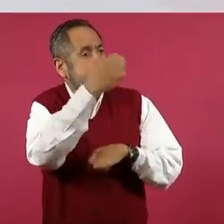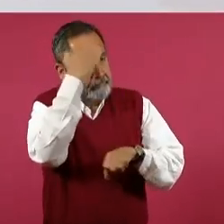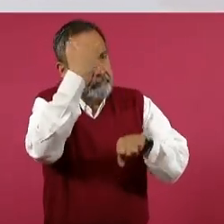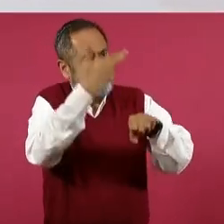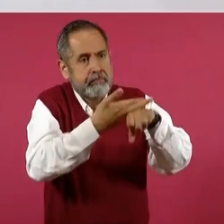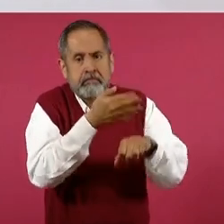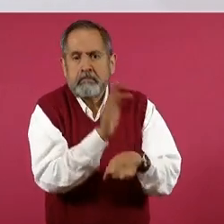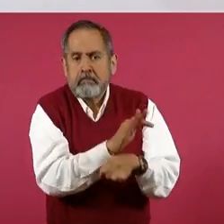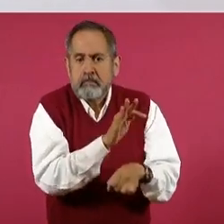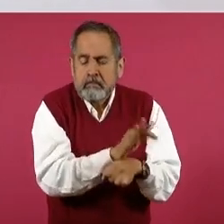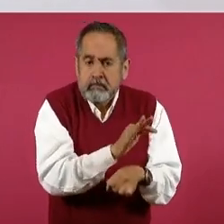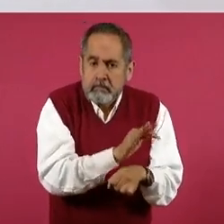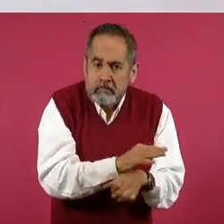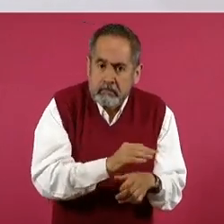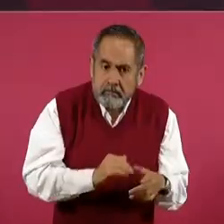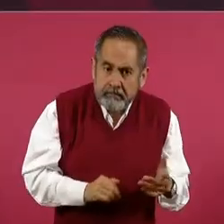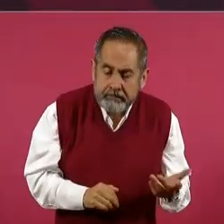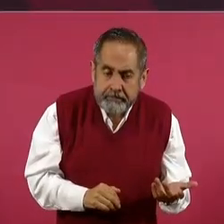en función